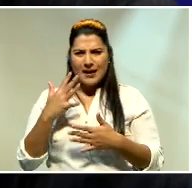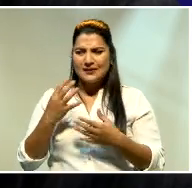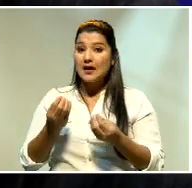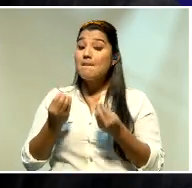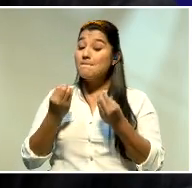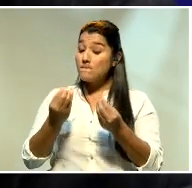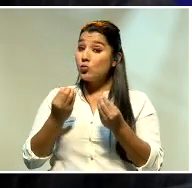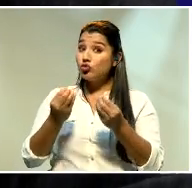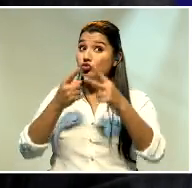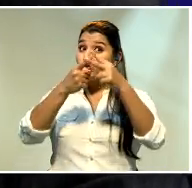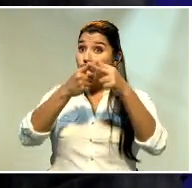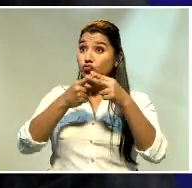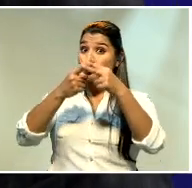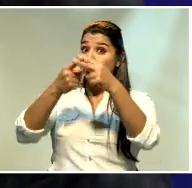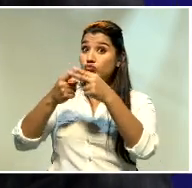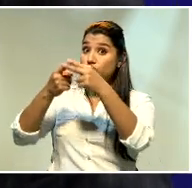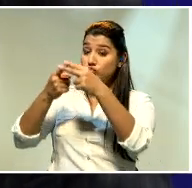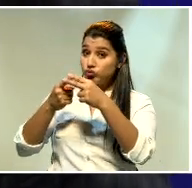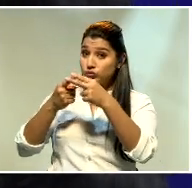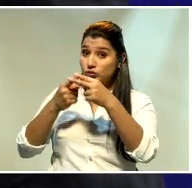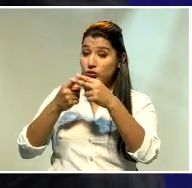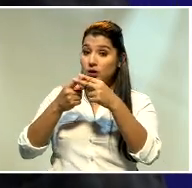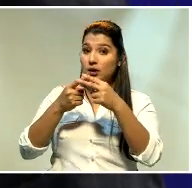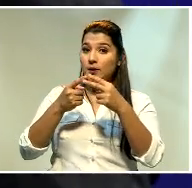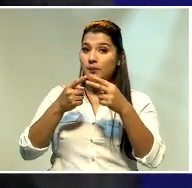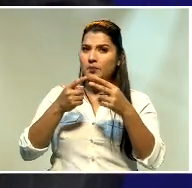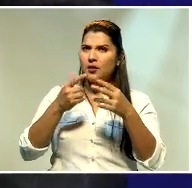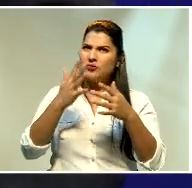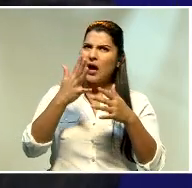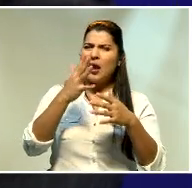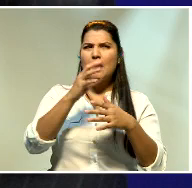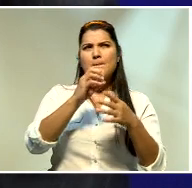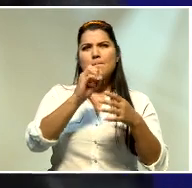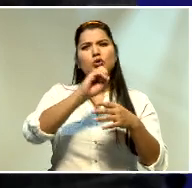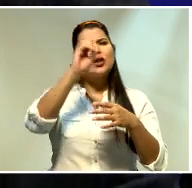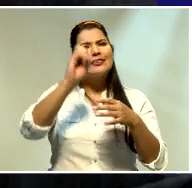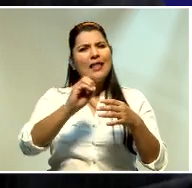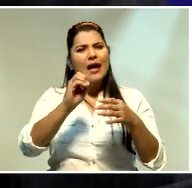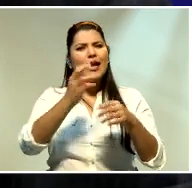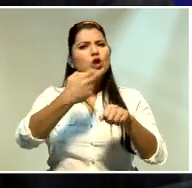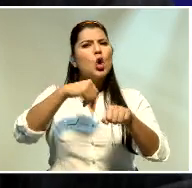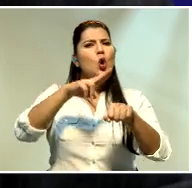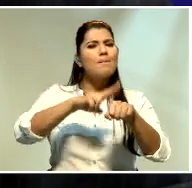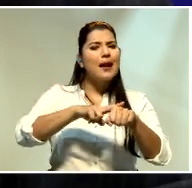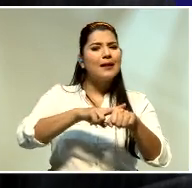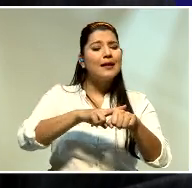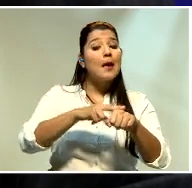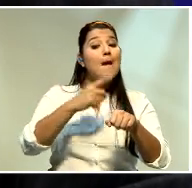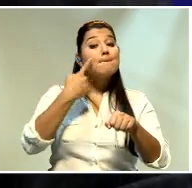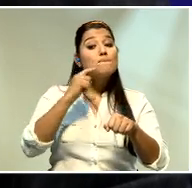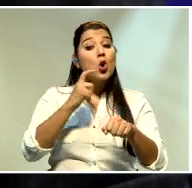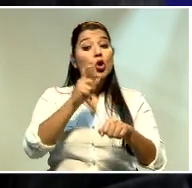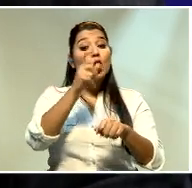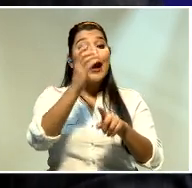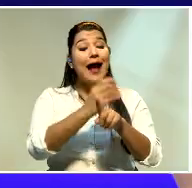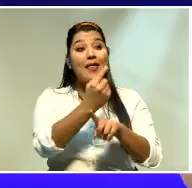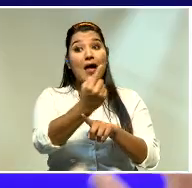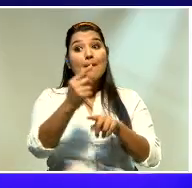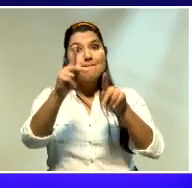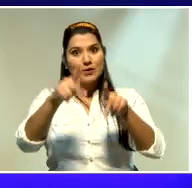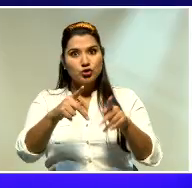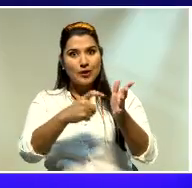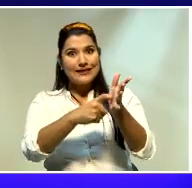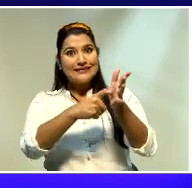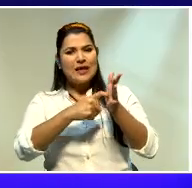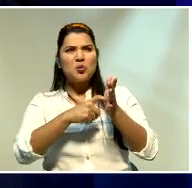tasa de endeudamiento no debe superar 40-50% de los ingresos que se tienen. ¿Cómo le pasa a Costa Rica? Bueno, como